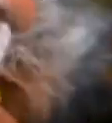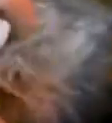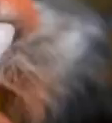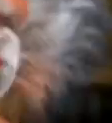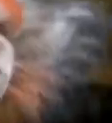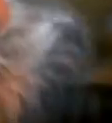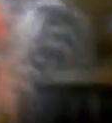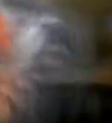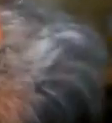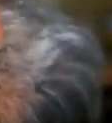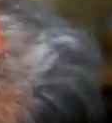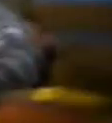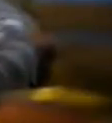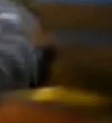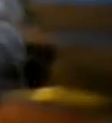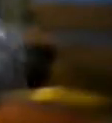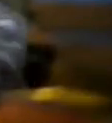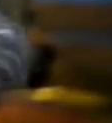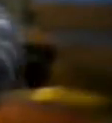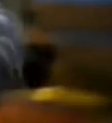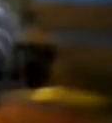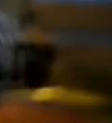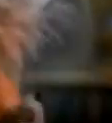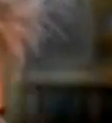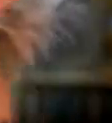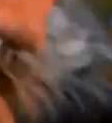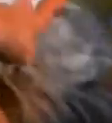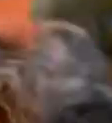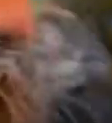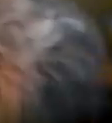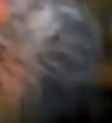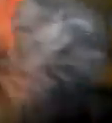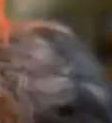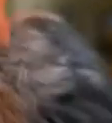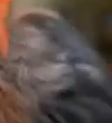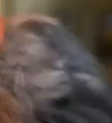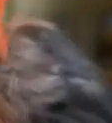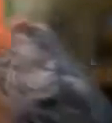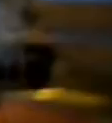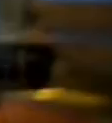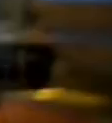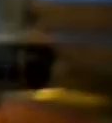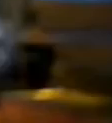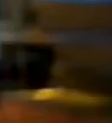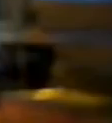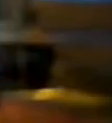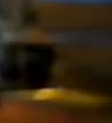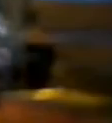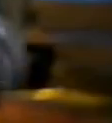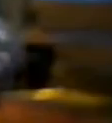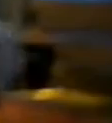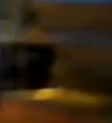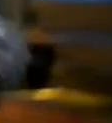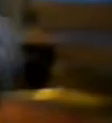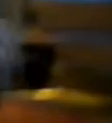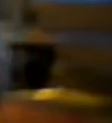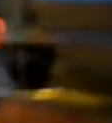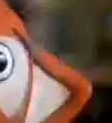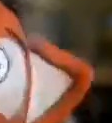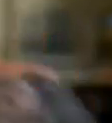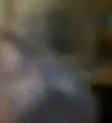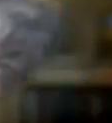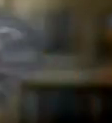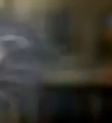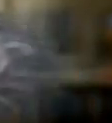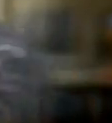Que cómo se preguntarán, ¿no? Pues muy simple, abriendo un libro y viajar a donde